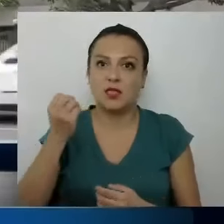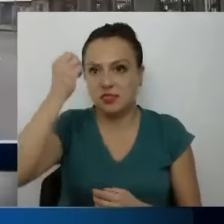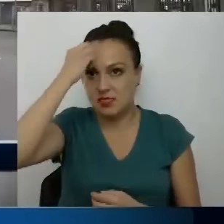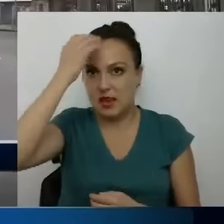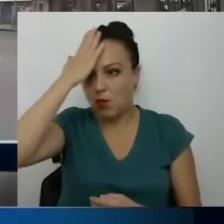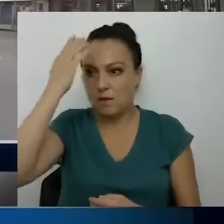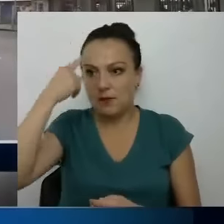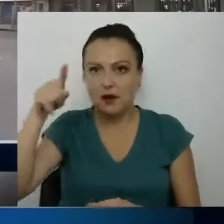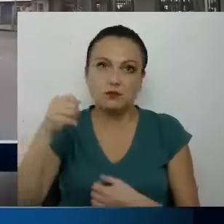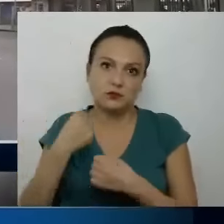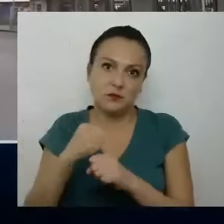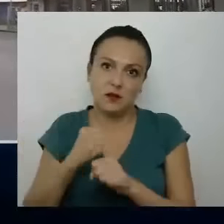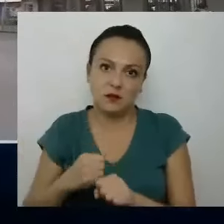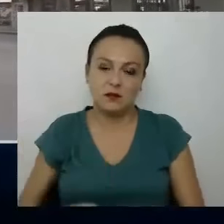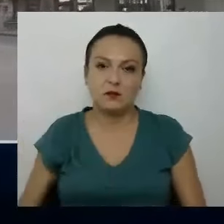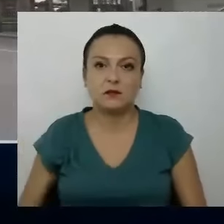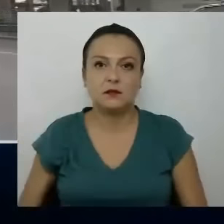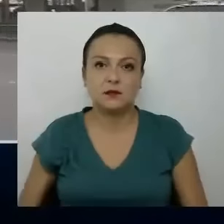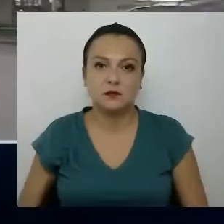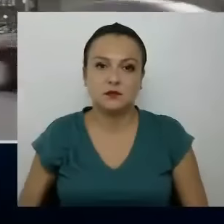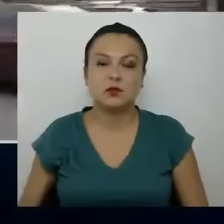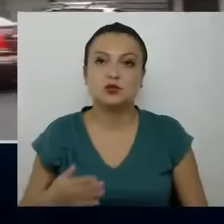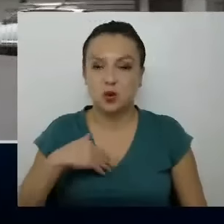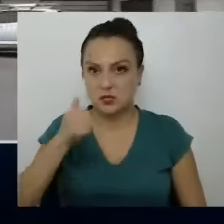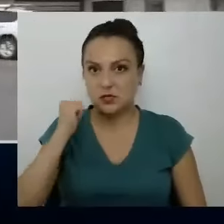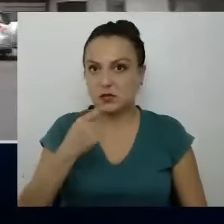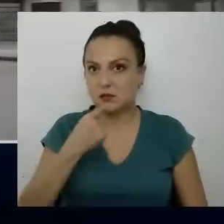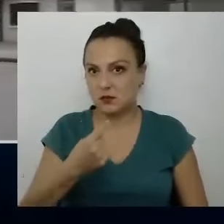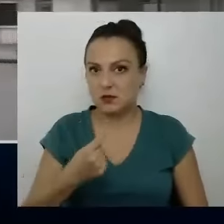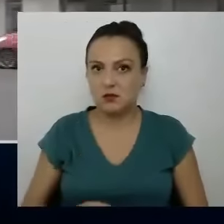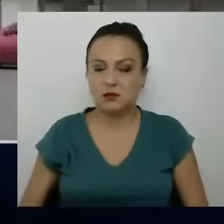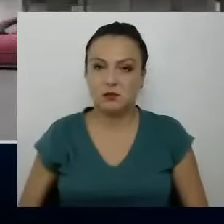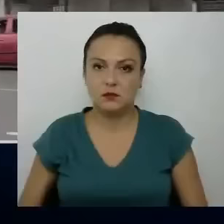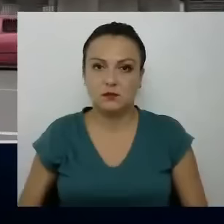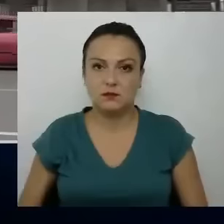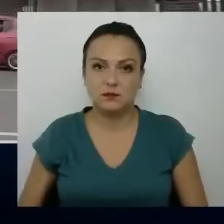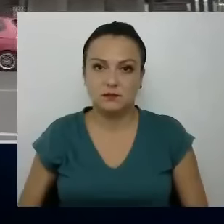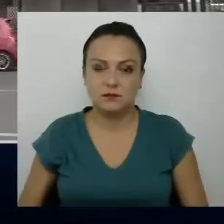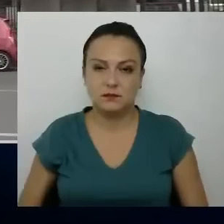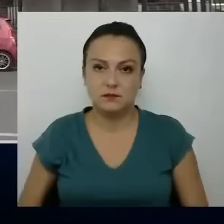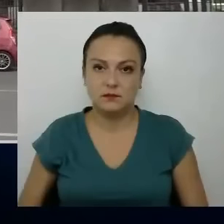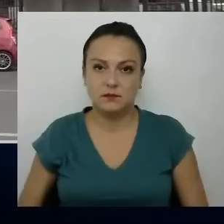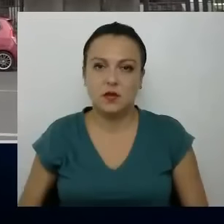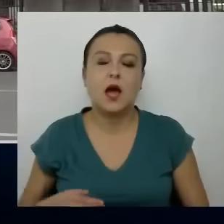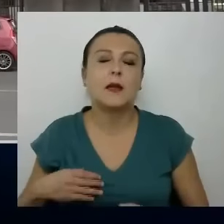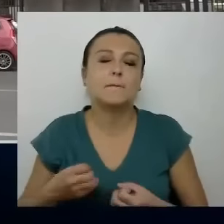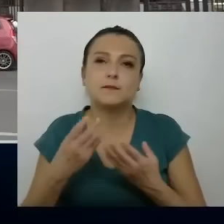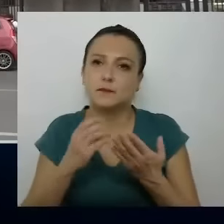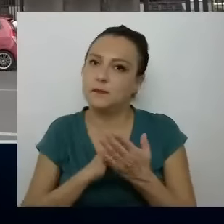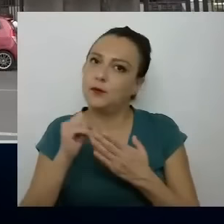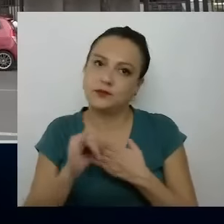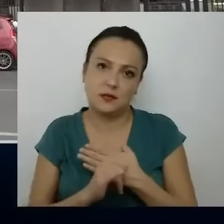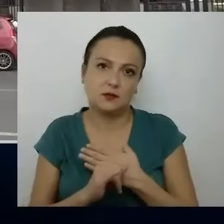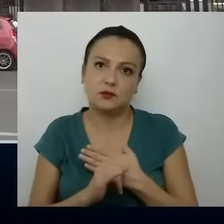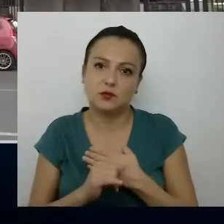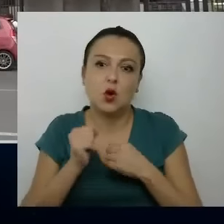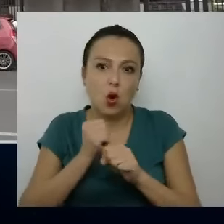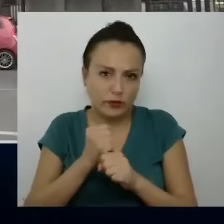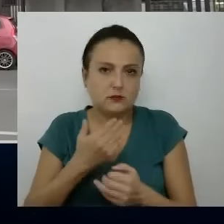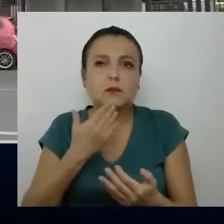municipalidad. Yo ayer dije que hay muchos proyectos, obras